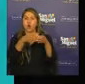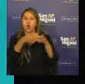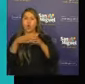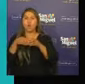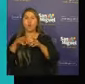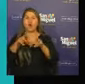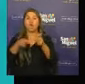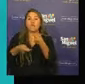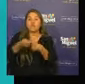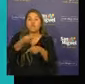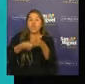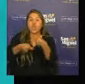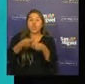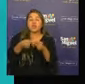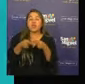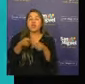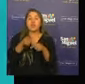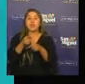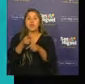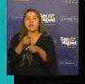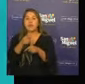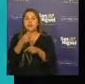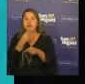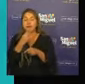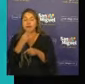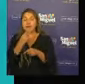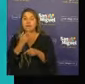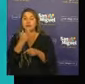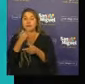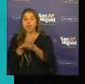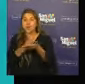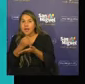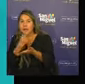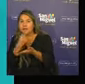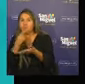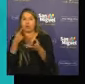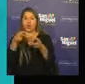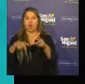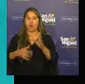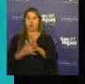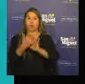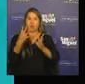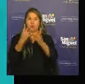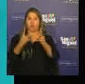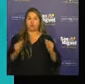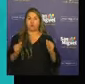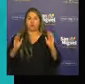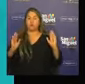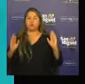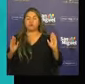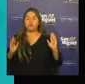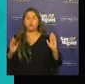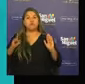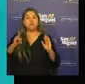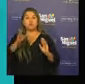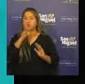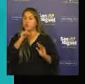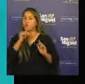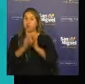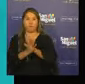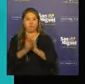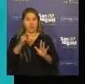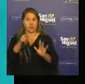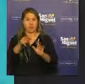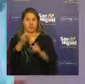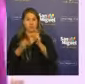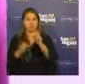de cigarrillos como de remedios. Solo nos queda una banda de remedio que ya mucho ya no hay en las